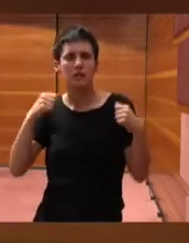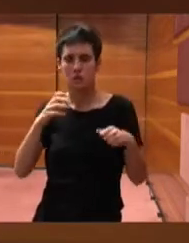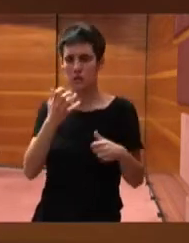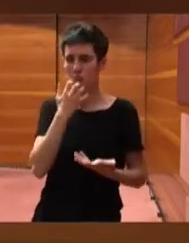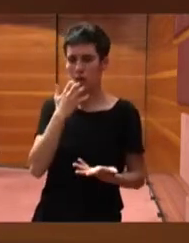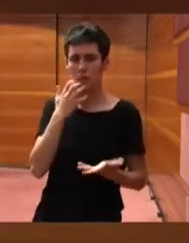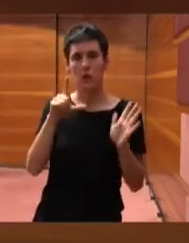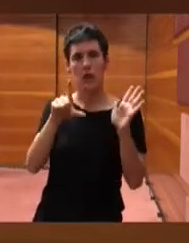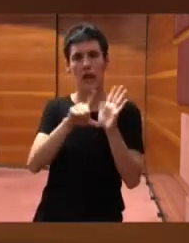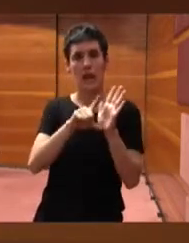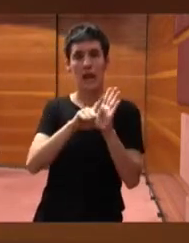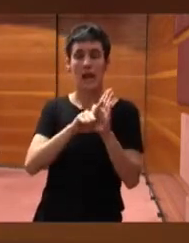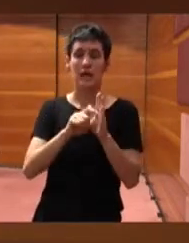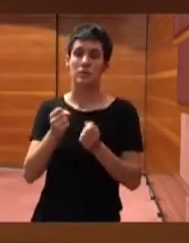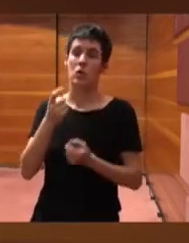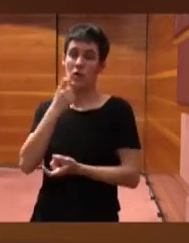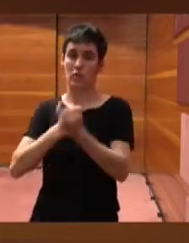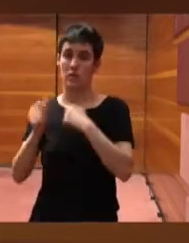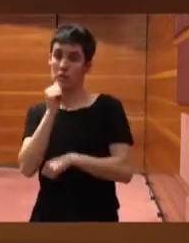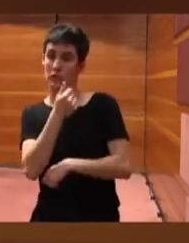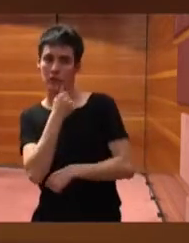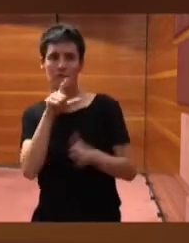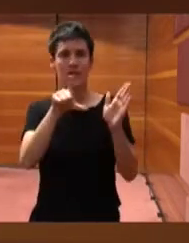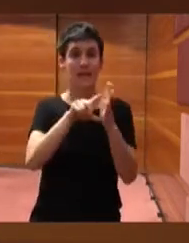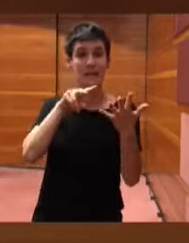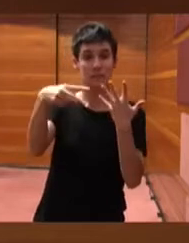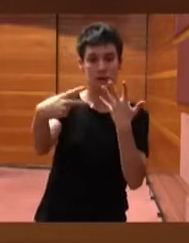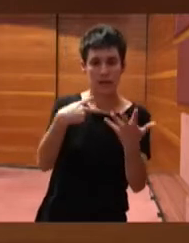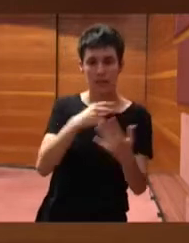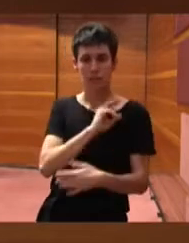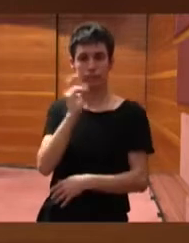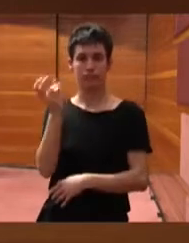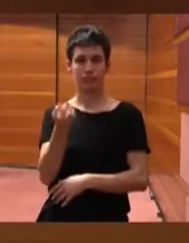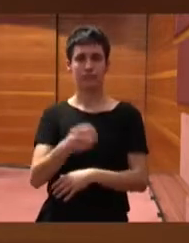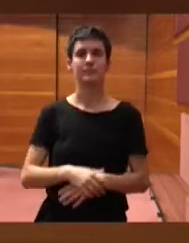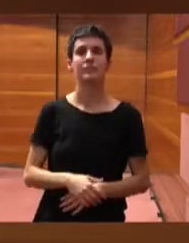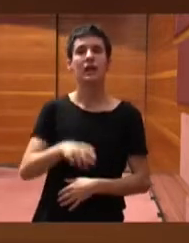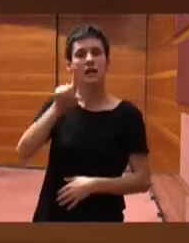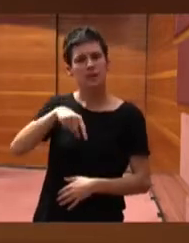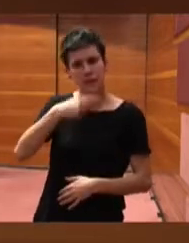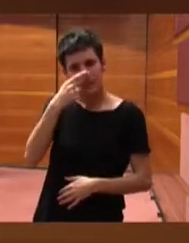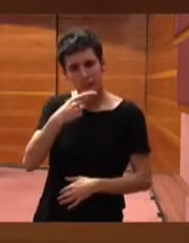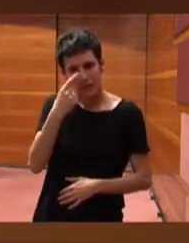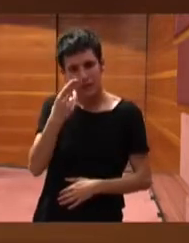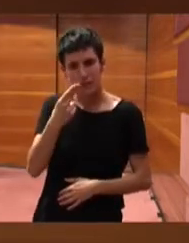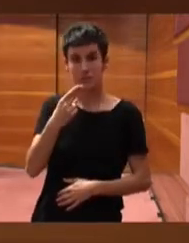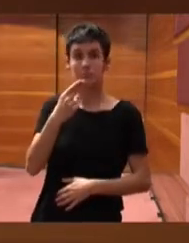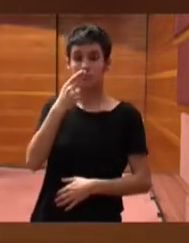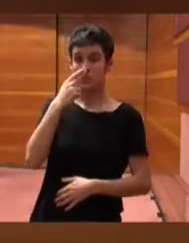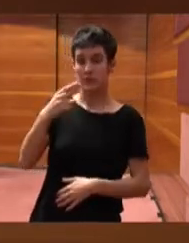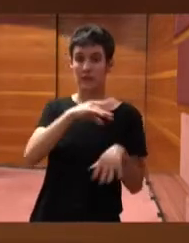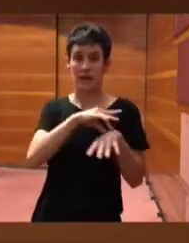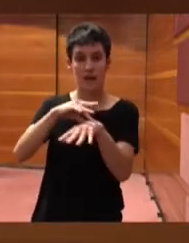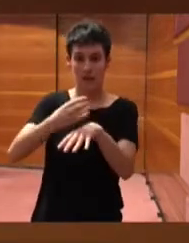ley de protección de datos, la ley de transparencia, etcétera. También han sido muy interesantes las visitas guiadas que hemos hecho